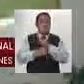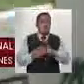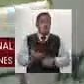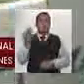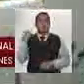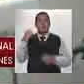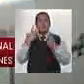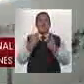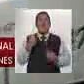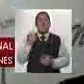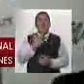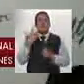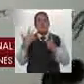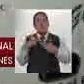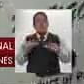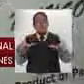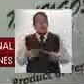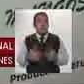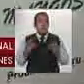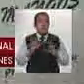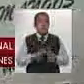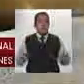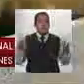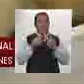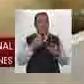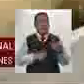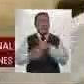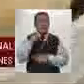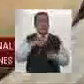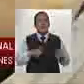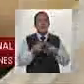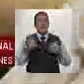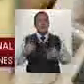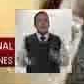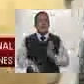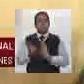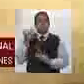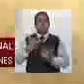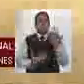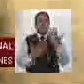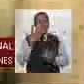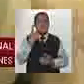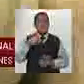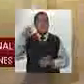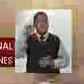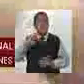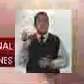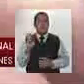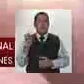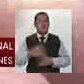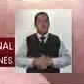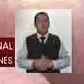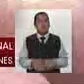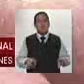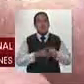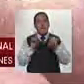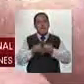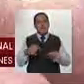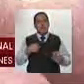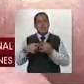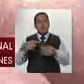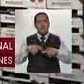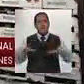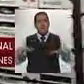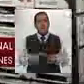de 7 a 37 los productos cuyo valor de exportación ascienden a más de 15 millones de dólares. De igual forma, los